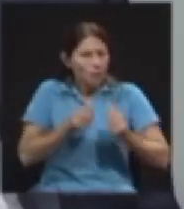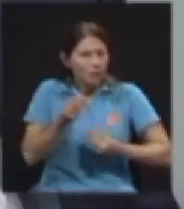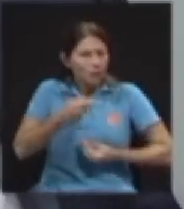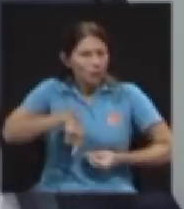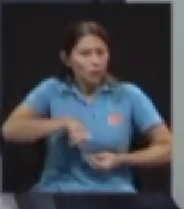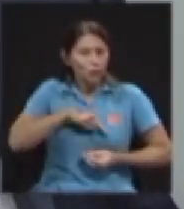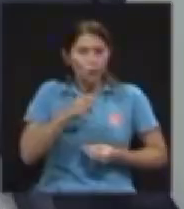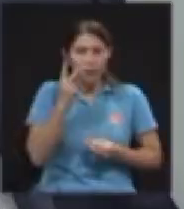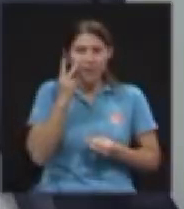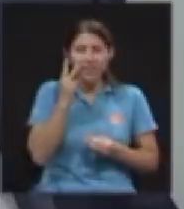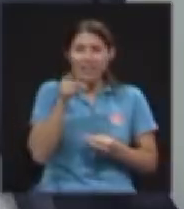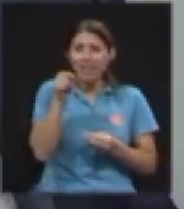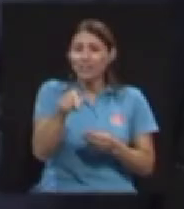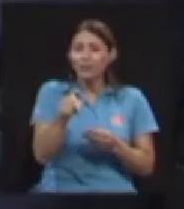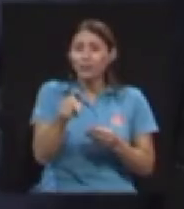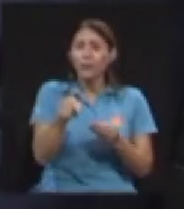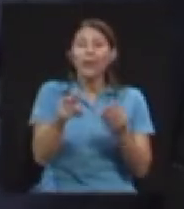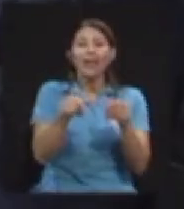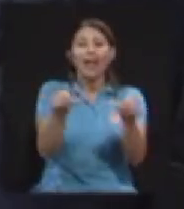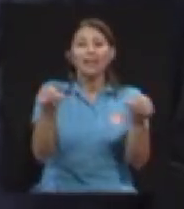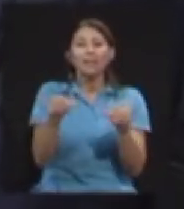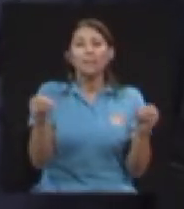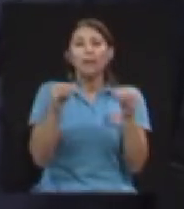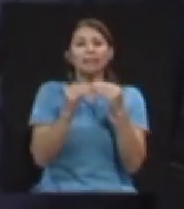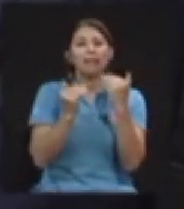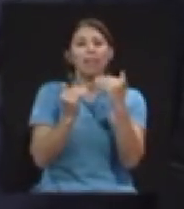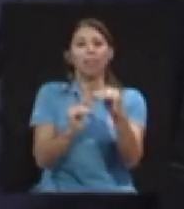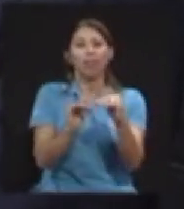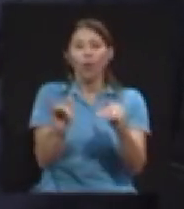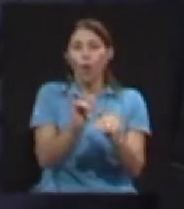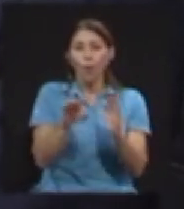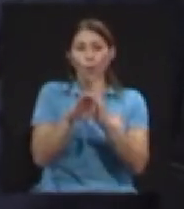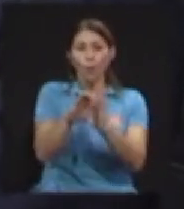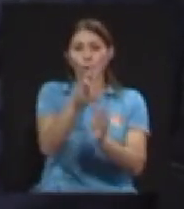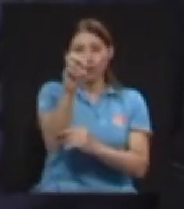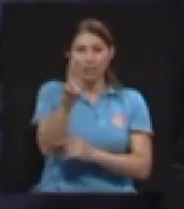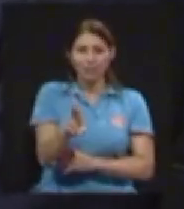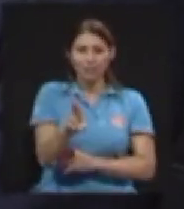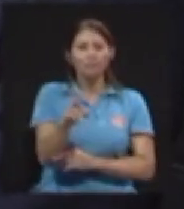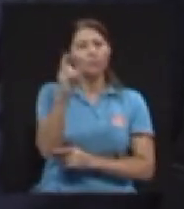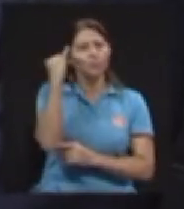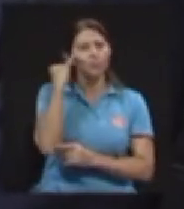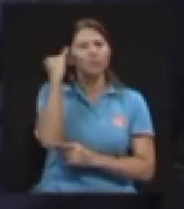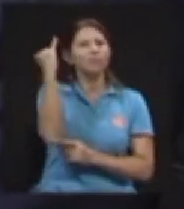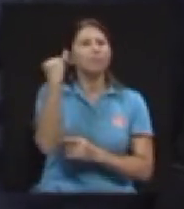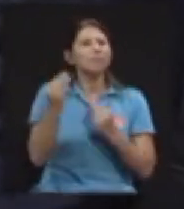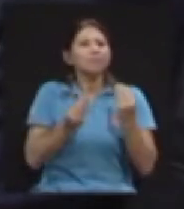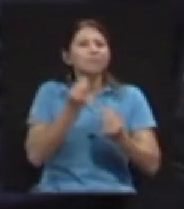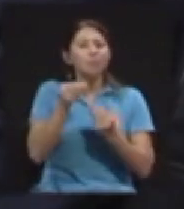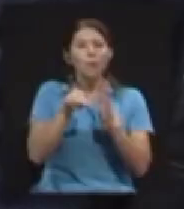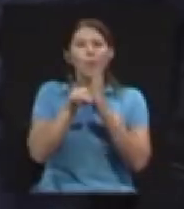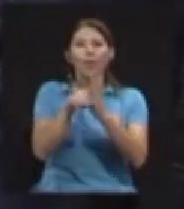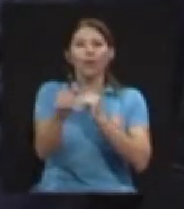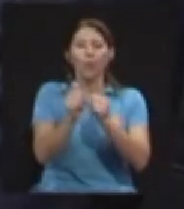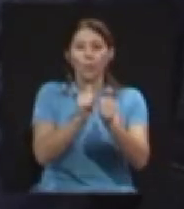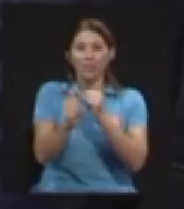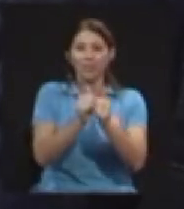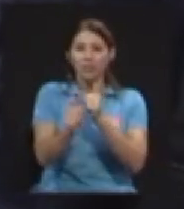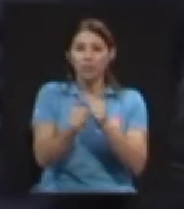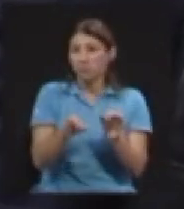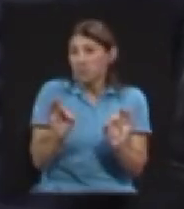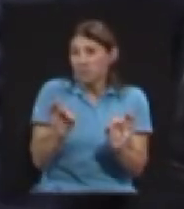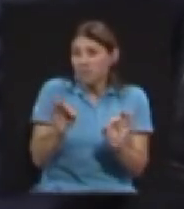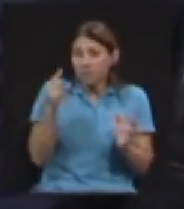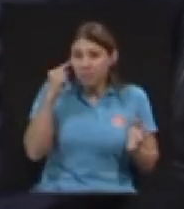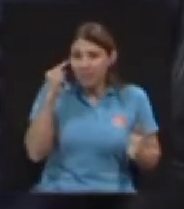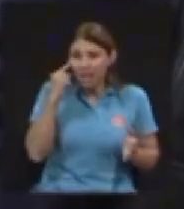en ámbitos más reducidos como los costarricenses? Entonces, claramente hay un ideal, que es el modelo competitivo, está bien pensar que en la